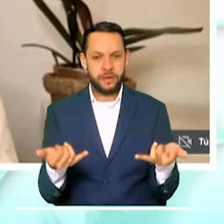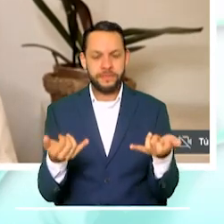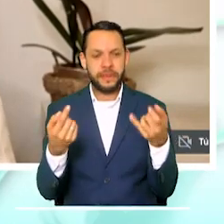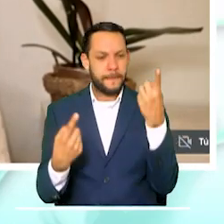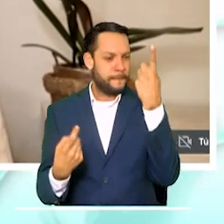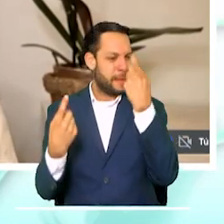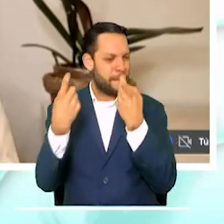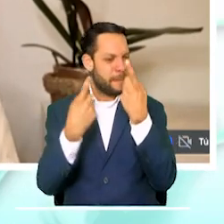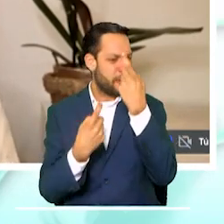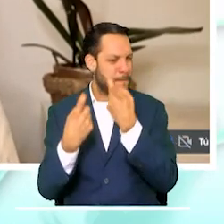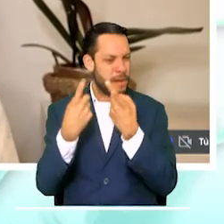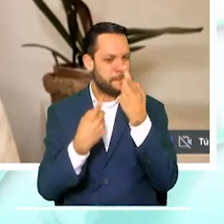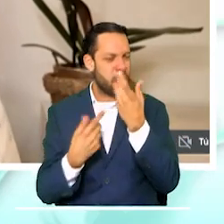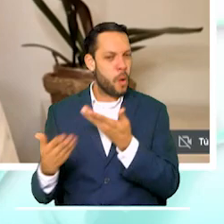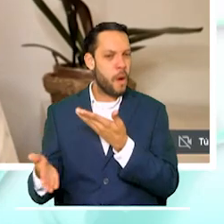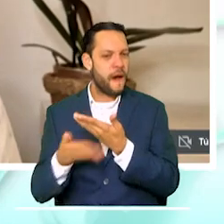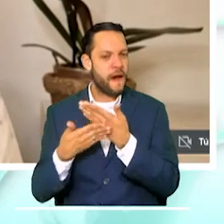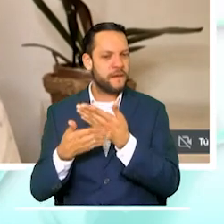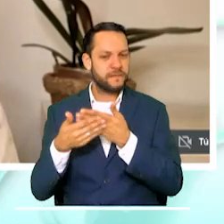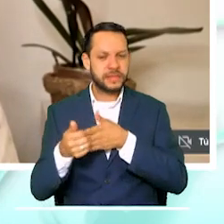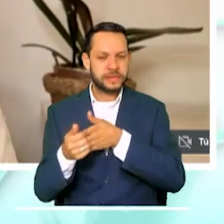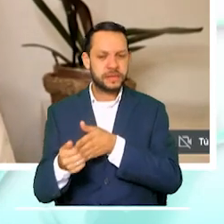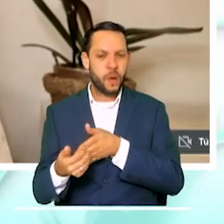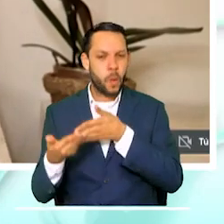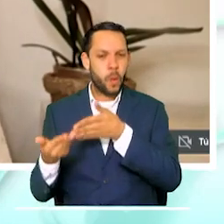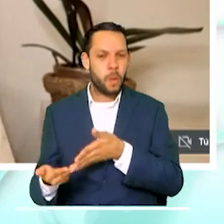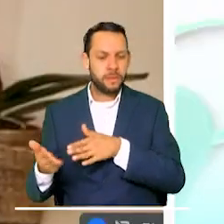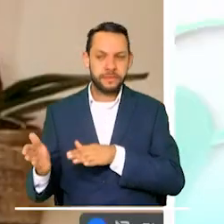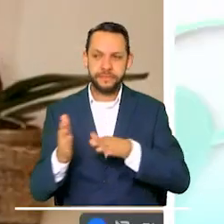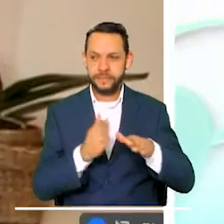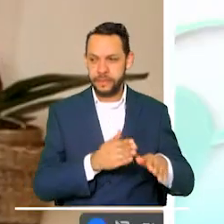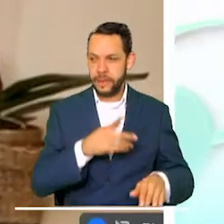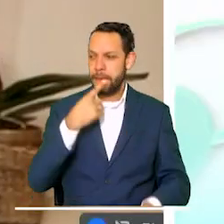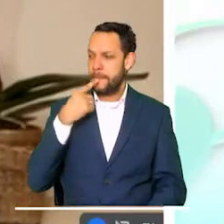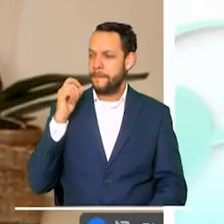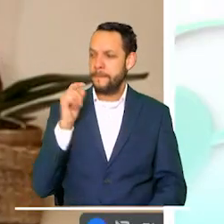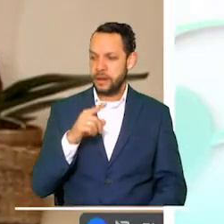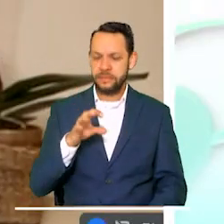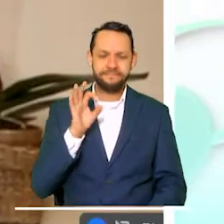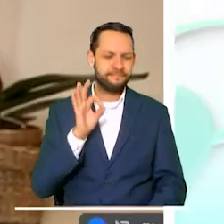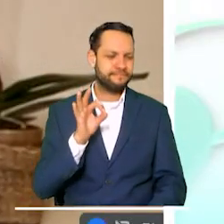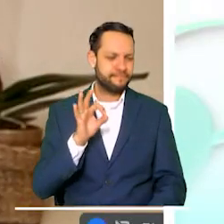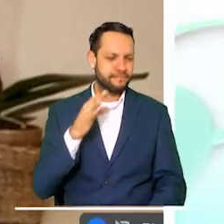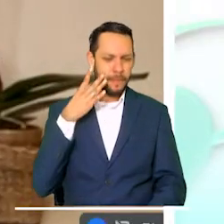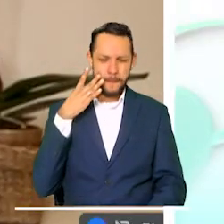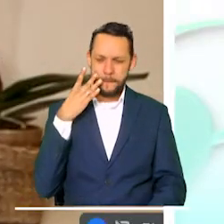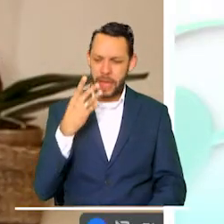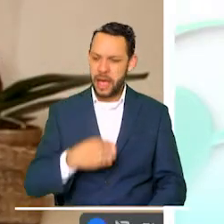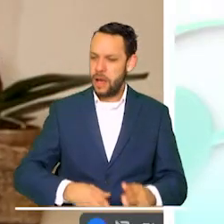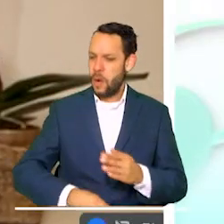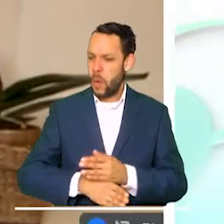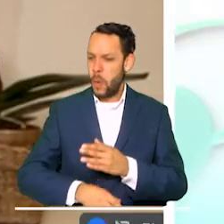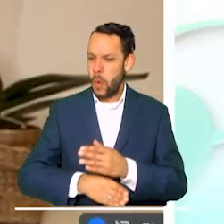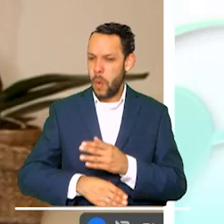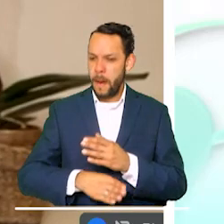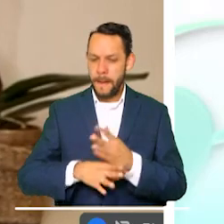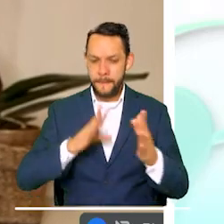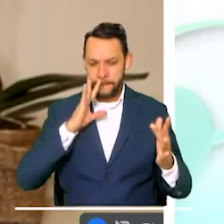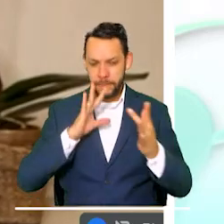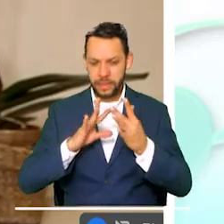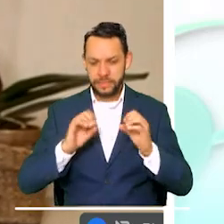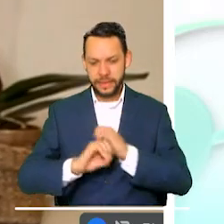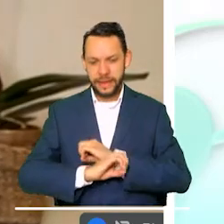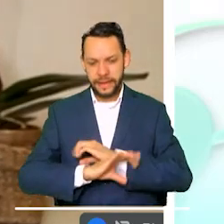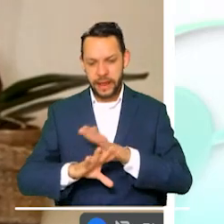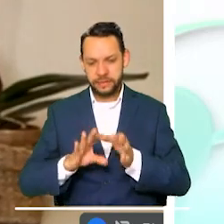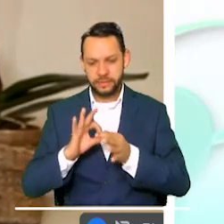meditación? Claro, muy importante esa precisión que haces para tener una claridad conceptual y desde